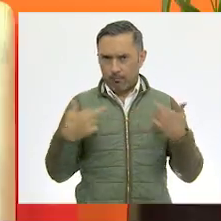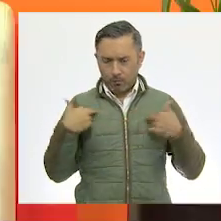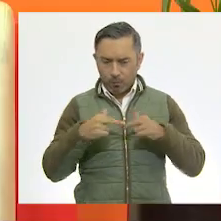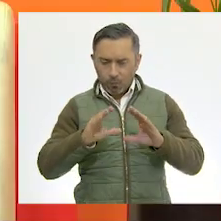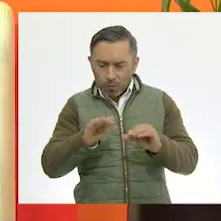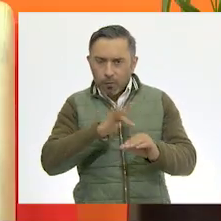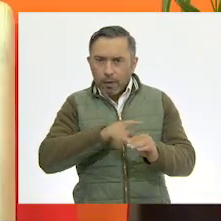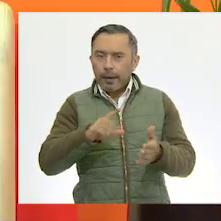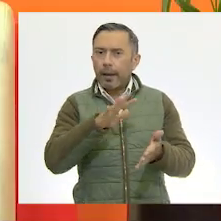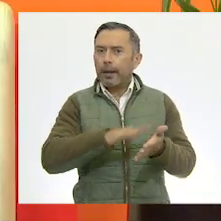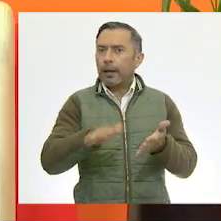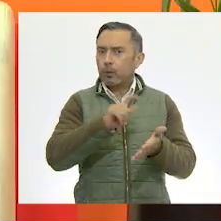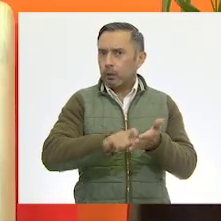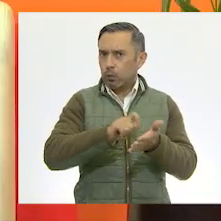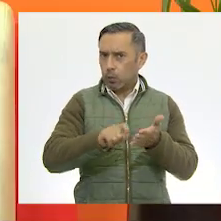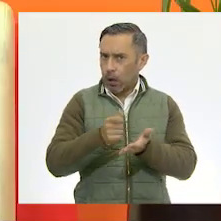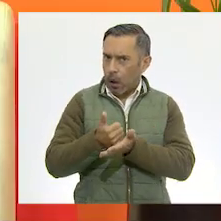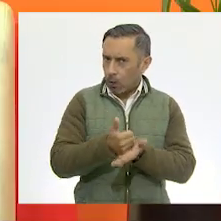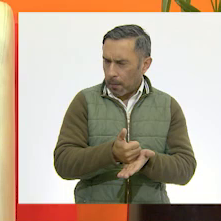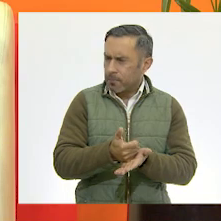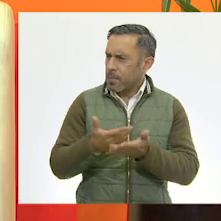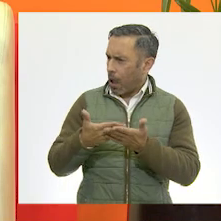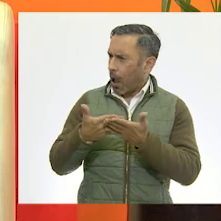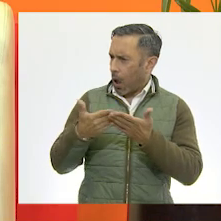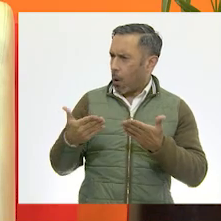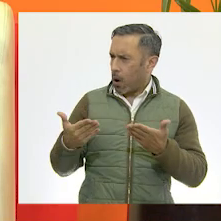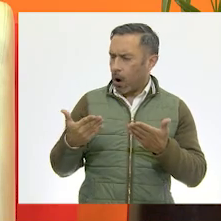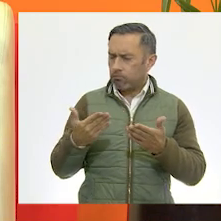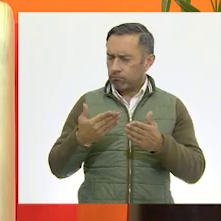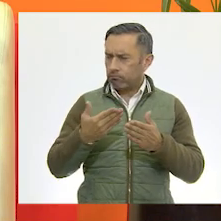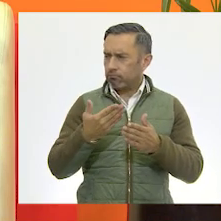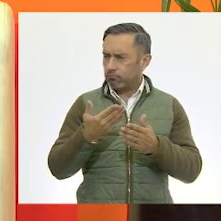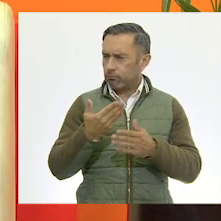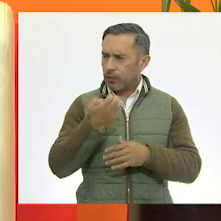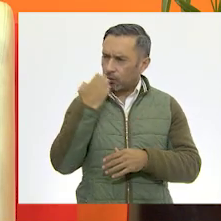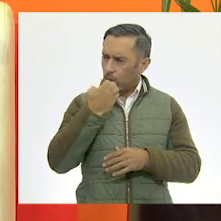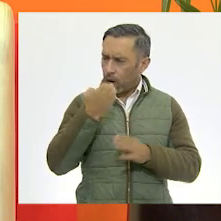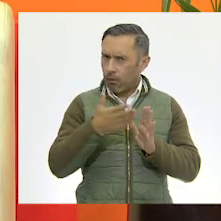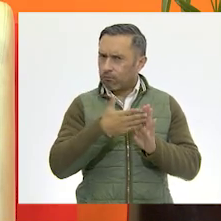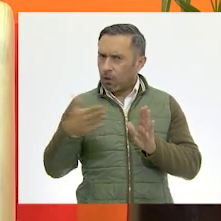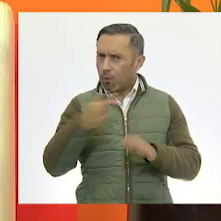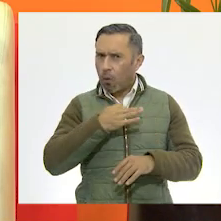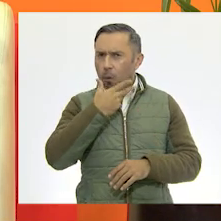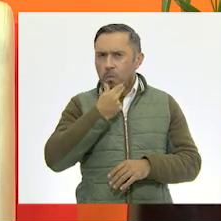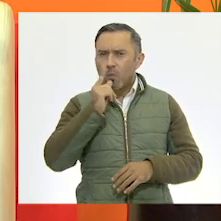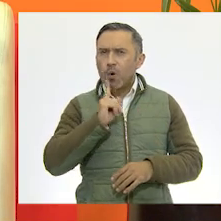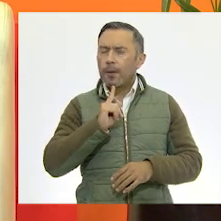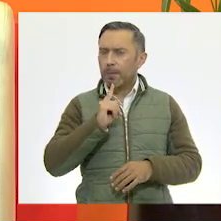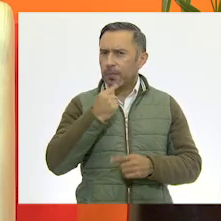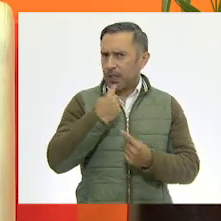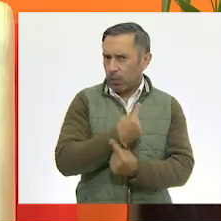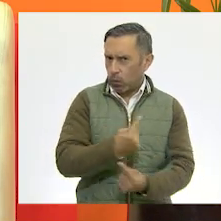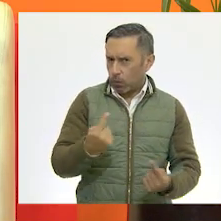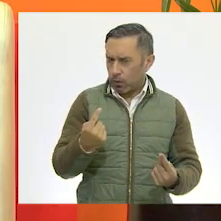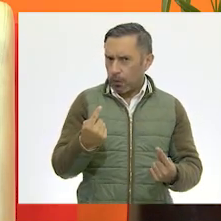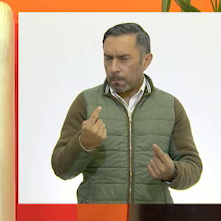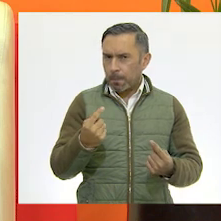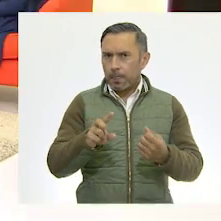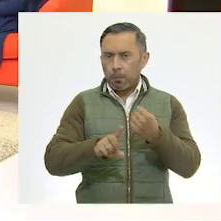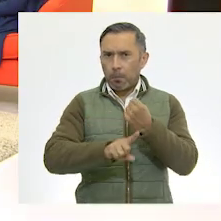durante este periodo escolar has estado trabajando con alumnas y alumnos con trastorno del espectro